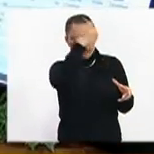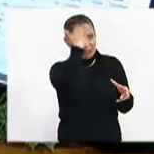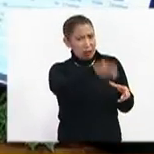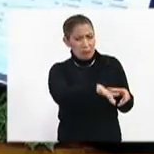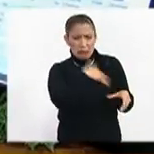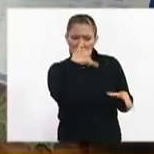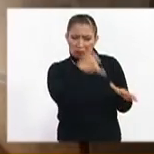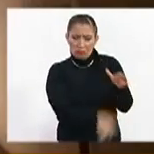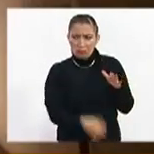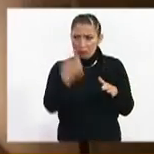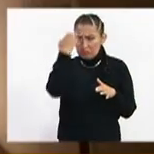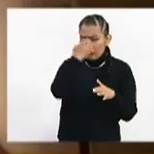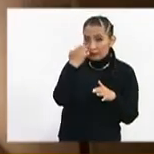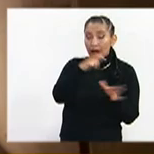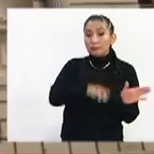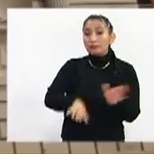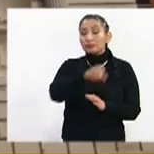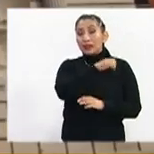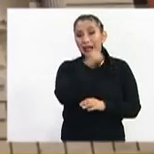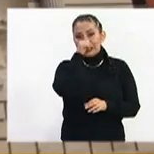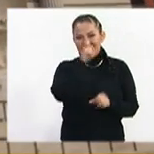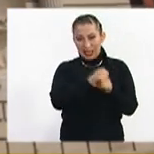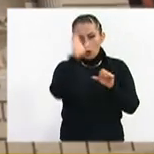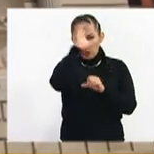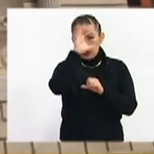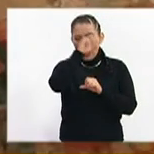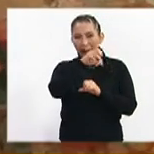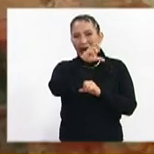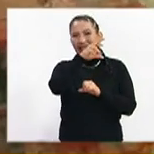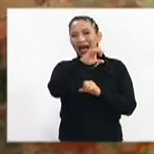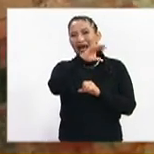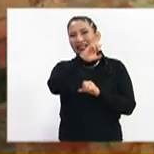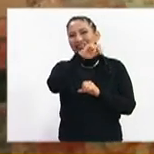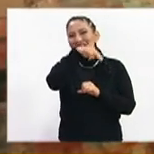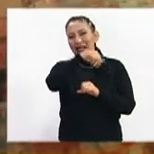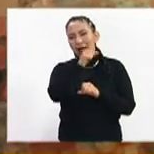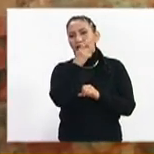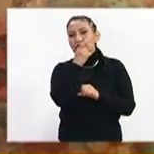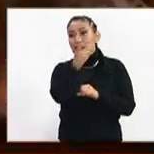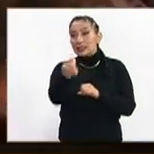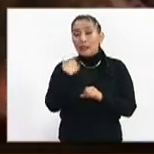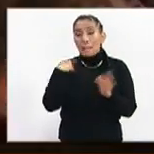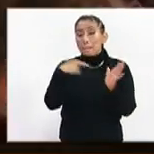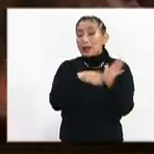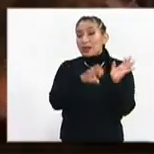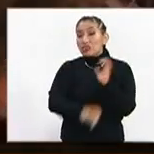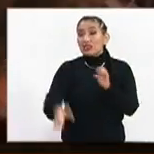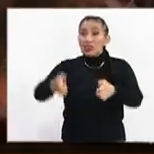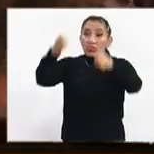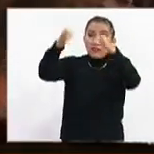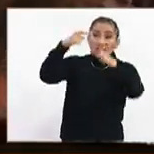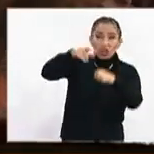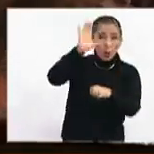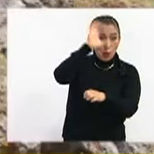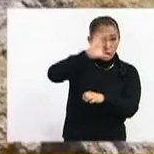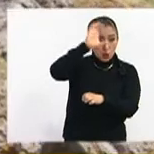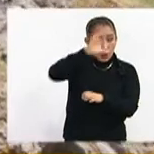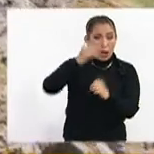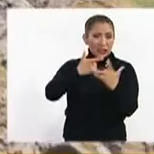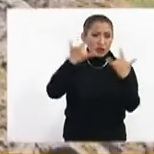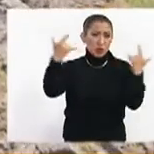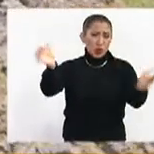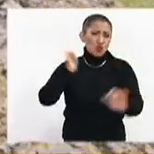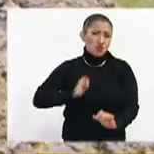calificado para ello. Por su parte, la secretaria de Cultura, María Cristina García, indicó que son más de 1,500 edificios culturales e